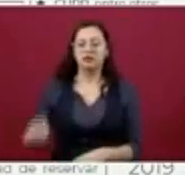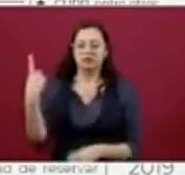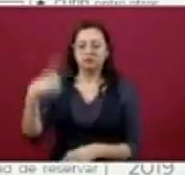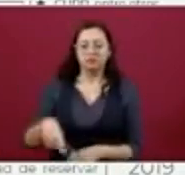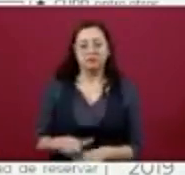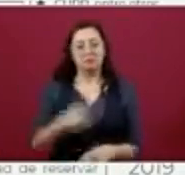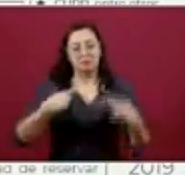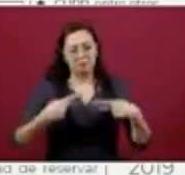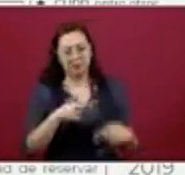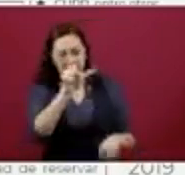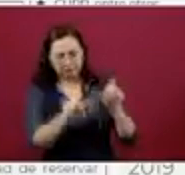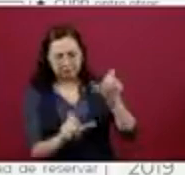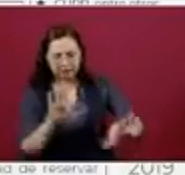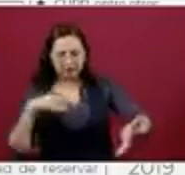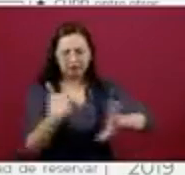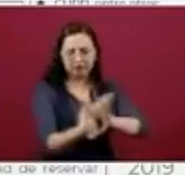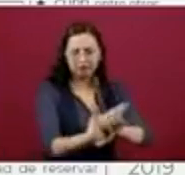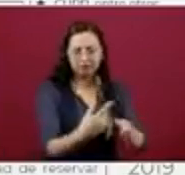la dignidad de las personas,